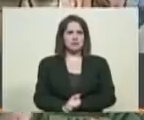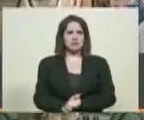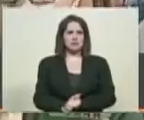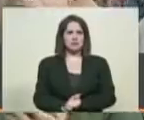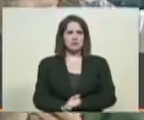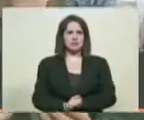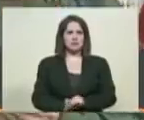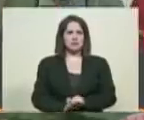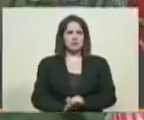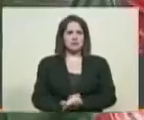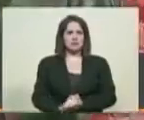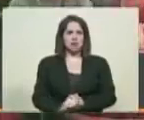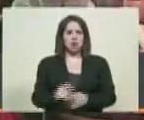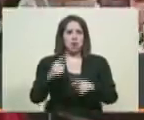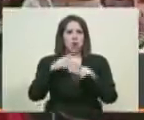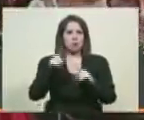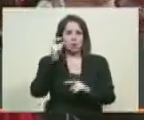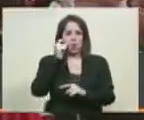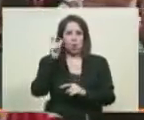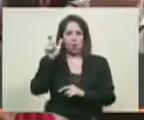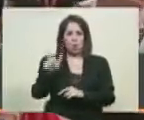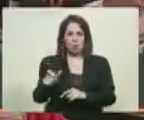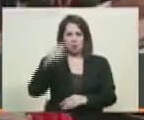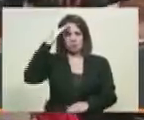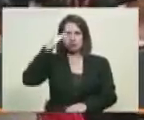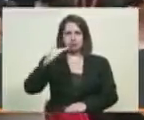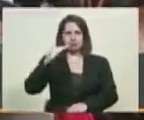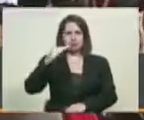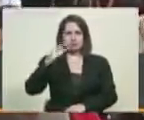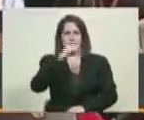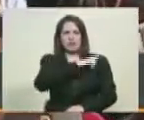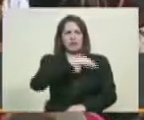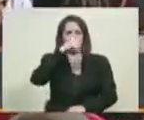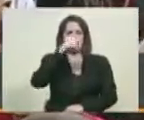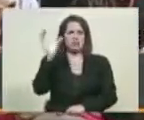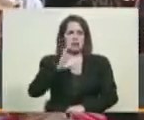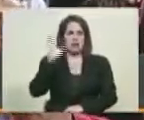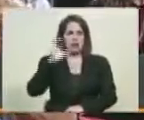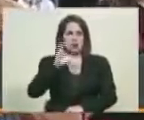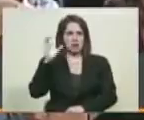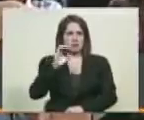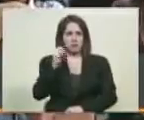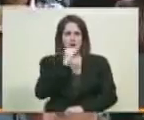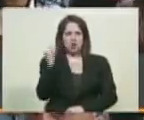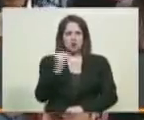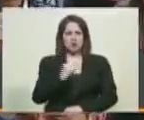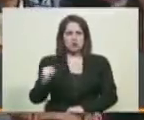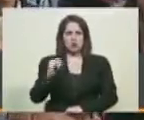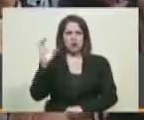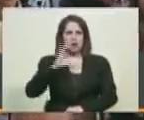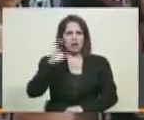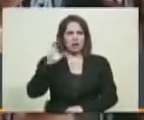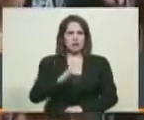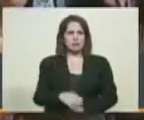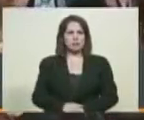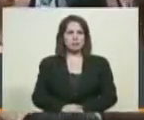A Fabio Enrique Zabarce Pavón, jefe de Caracas, zona de Caracas, Sodi